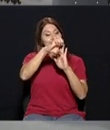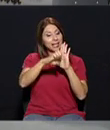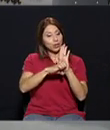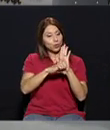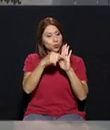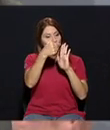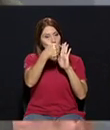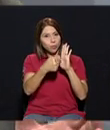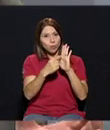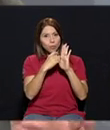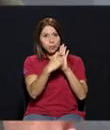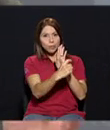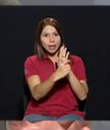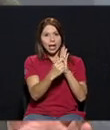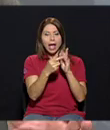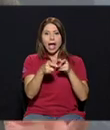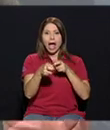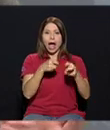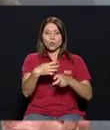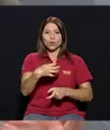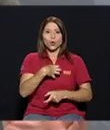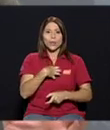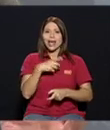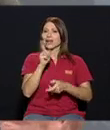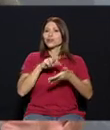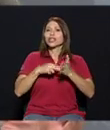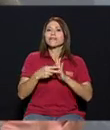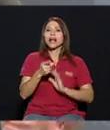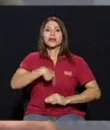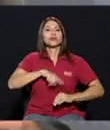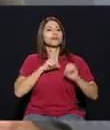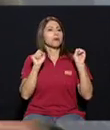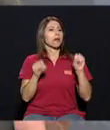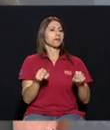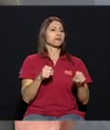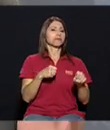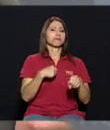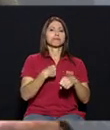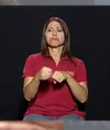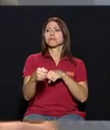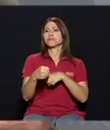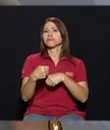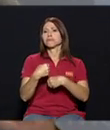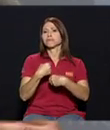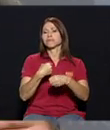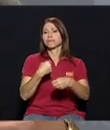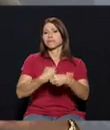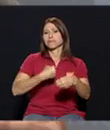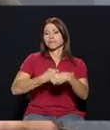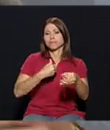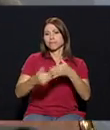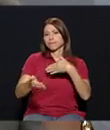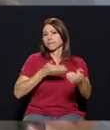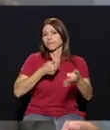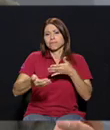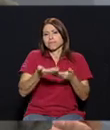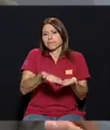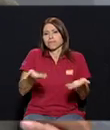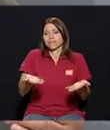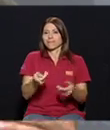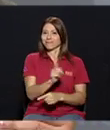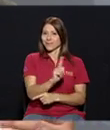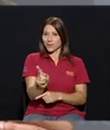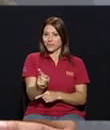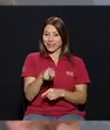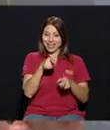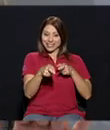la Autonomía no es para hacer lo que nosotros queramos, es para cumplir con una serie de cometidos